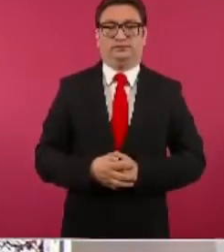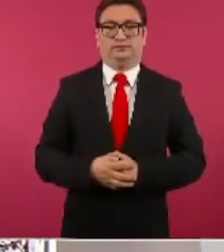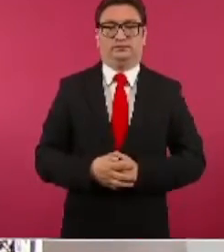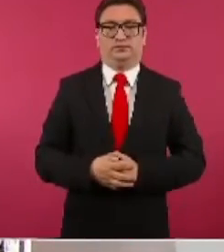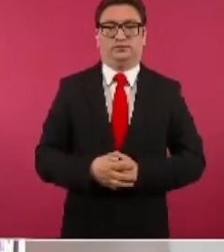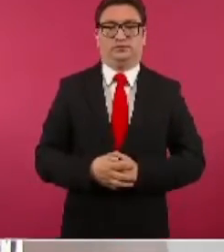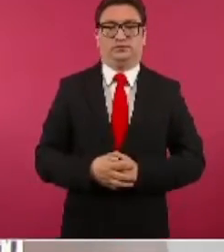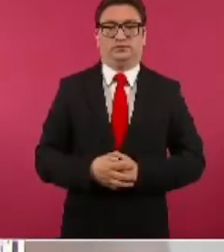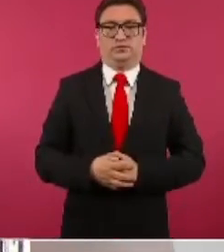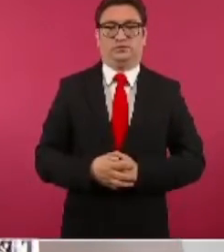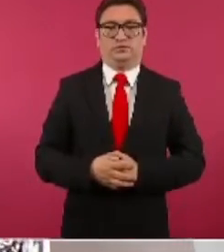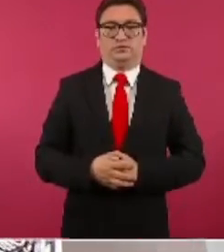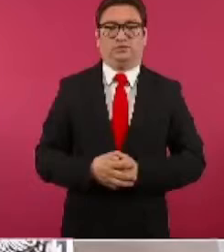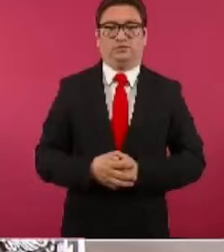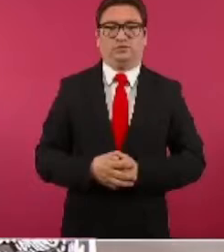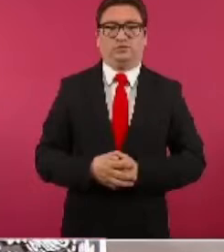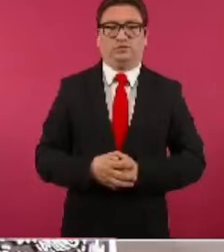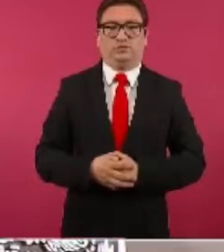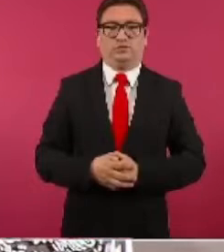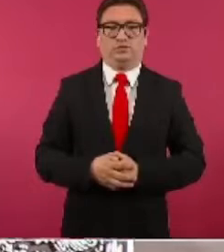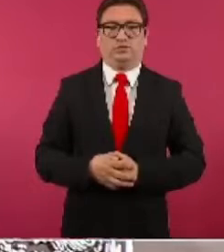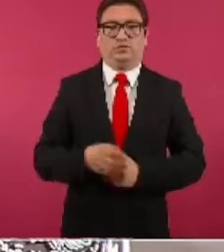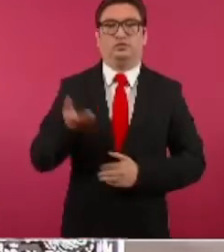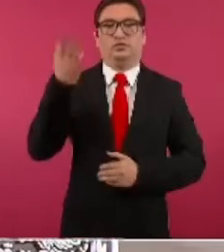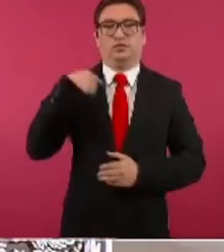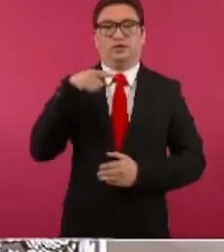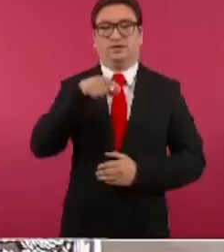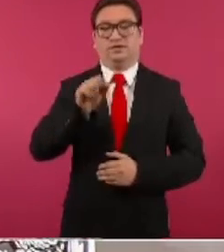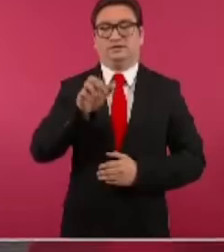platicando con Serrat.